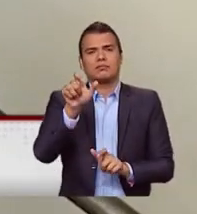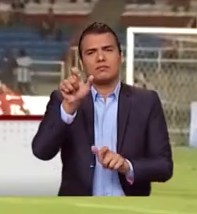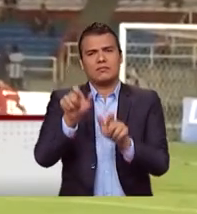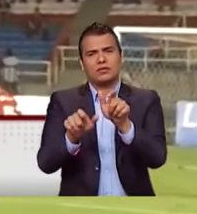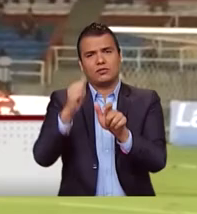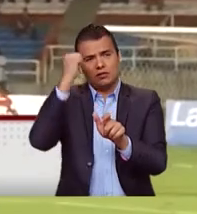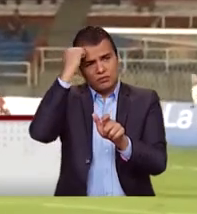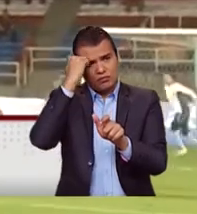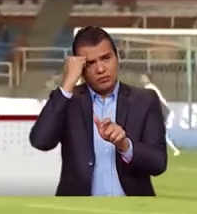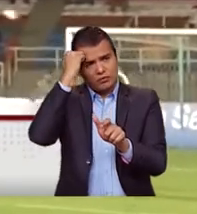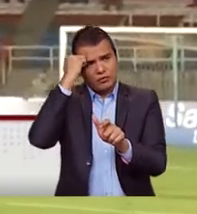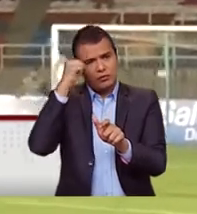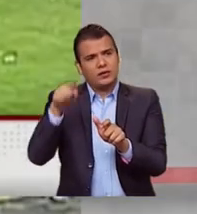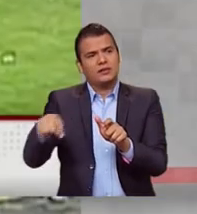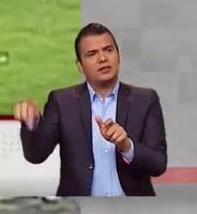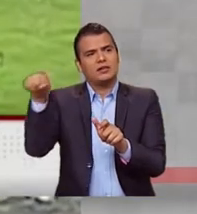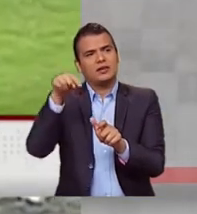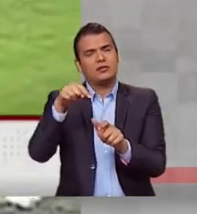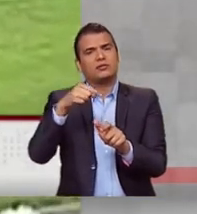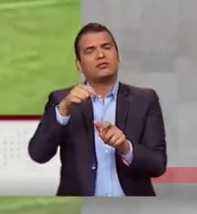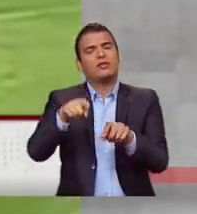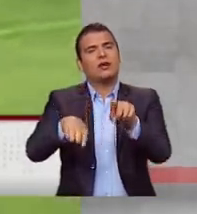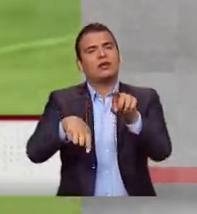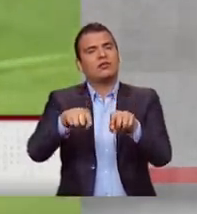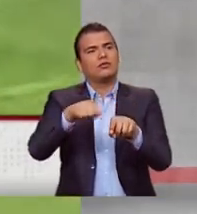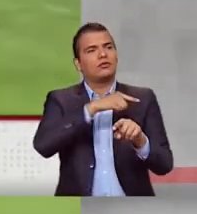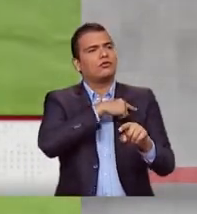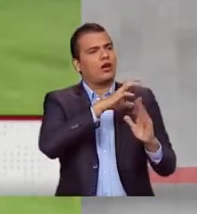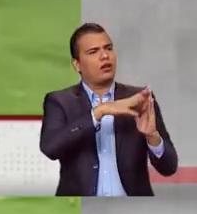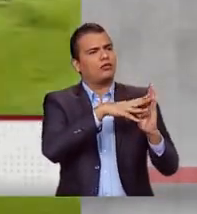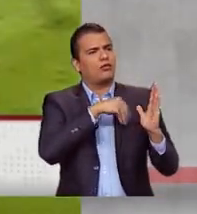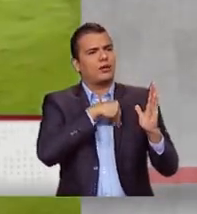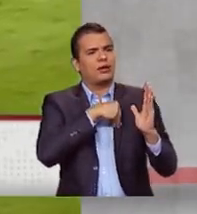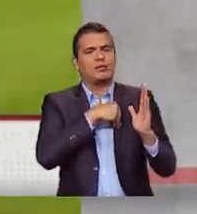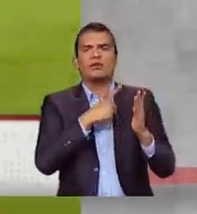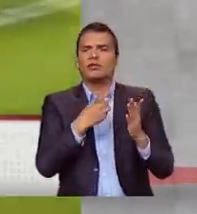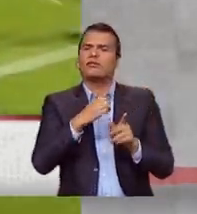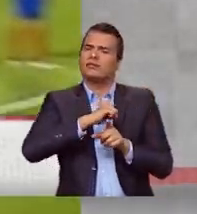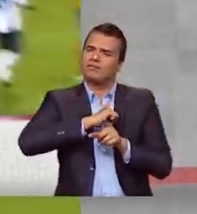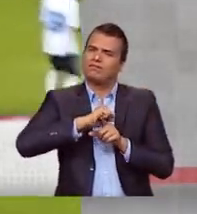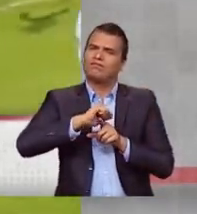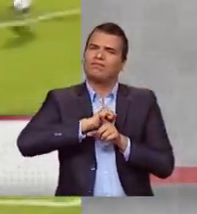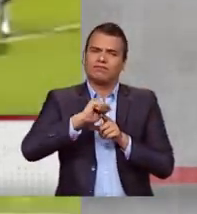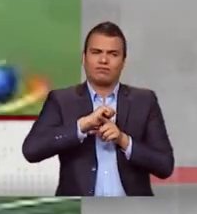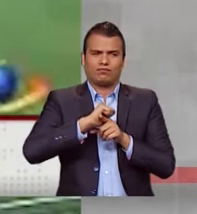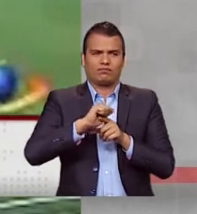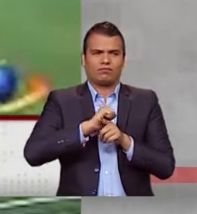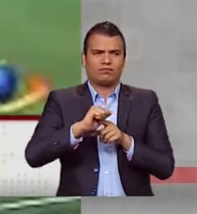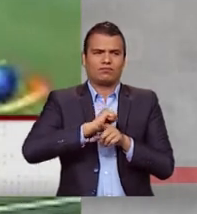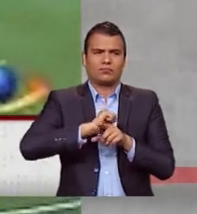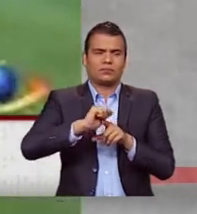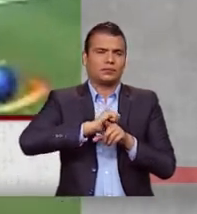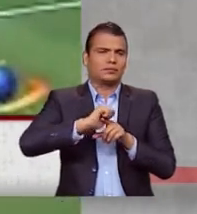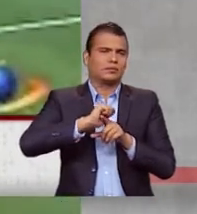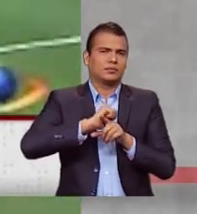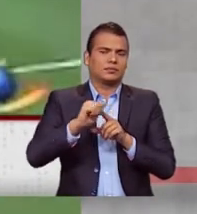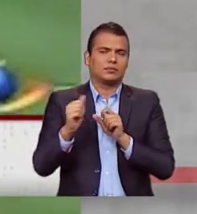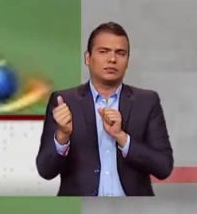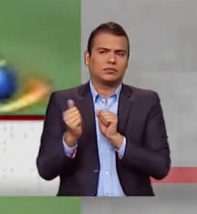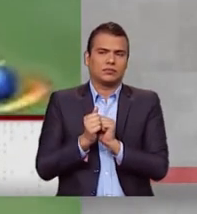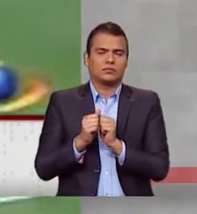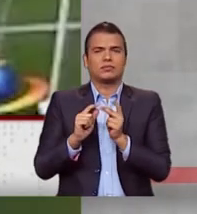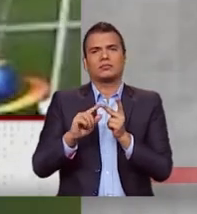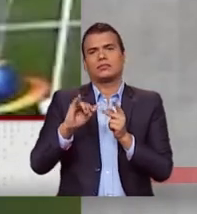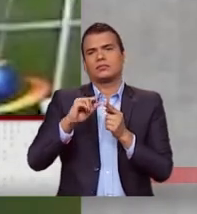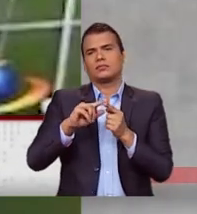muchas veces lo limitaban a uno, y esto no es así, esto es de repetir y repetir. Tuve la fortuna de tener a Guigo, a